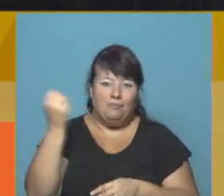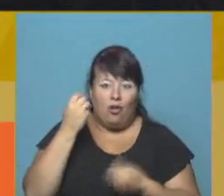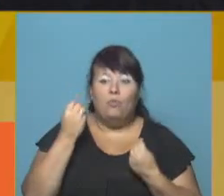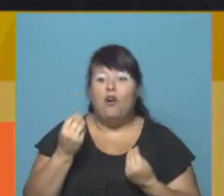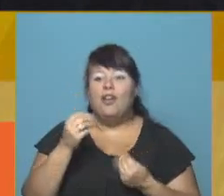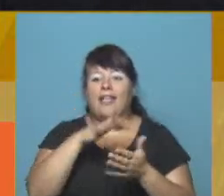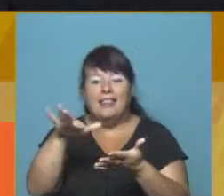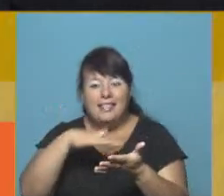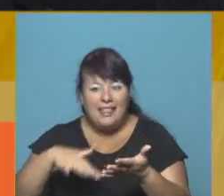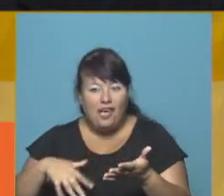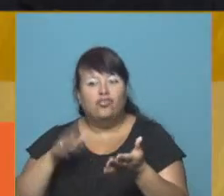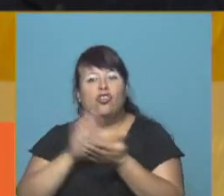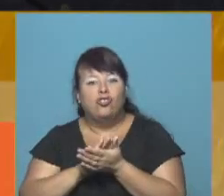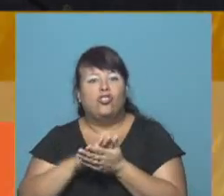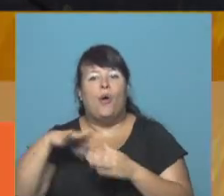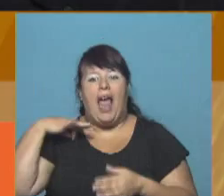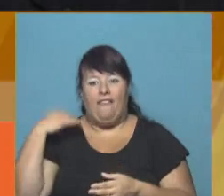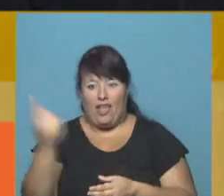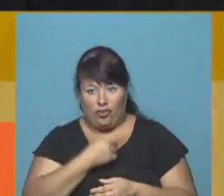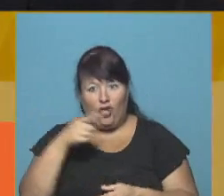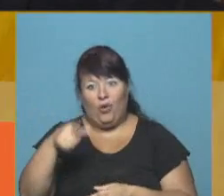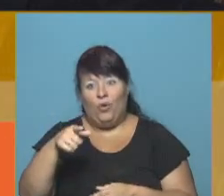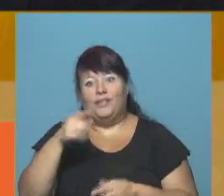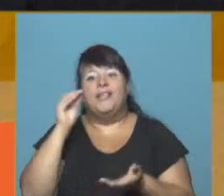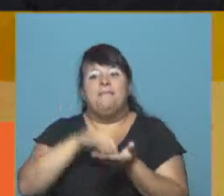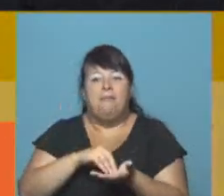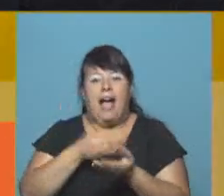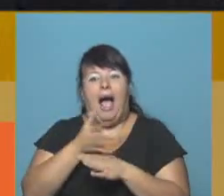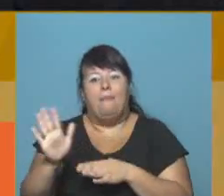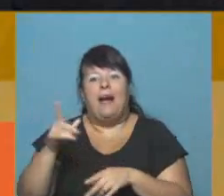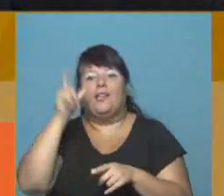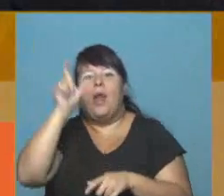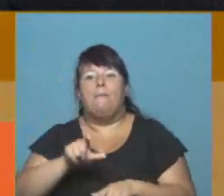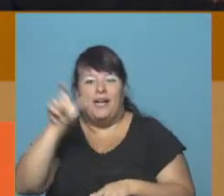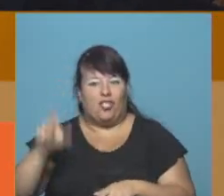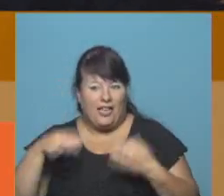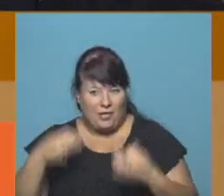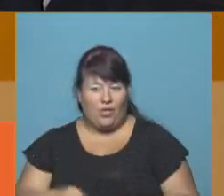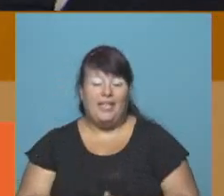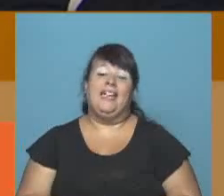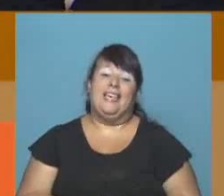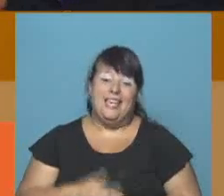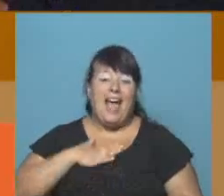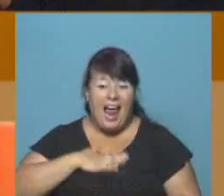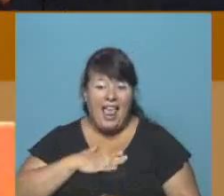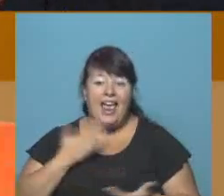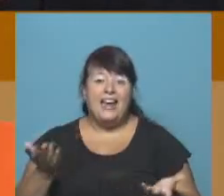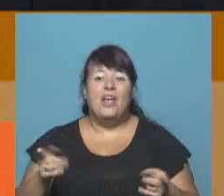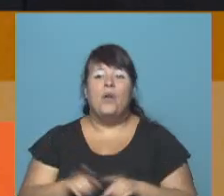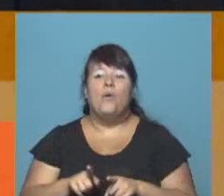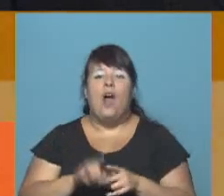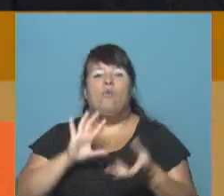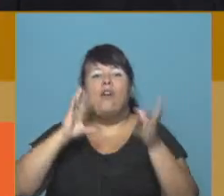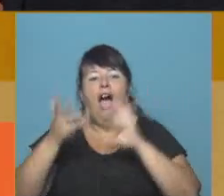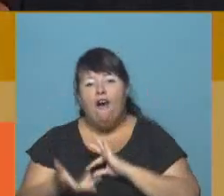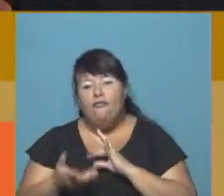porque hay un texto que tiene que ver con nuestras vidas, y ustedes se llevan algo más, aparte de transitar un personaje, seguramente. Y es una alegría, es una